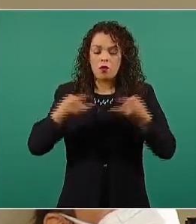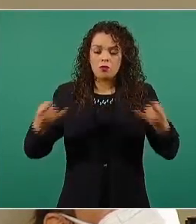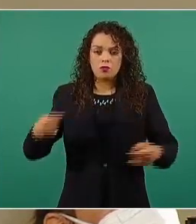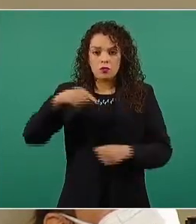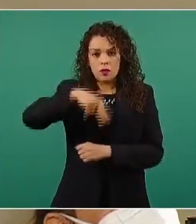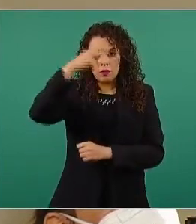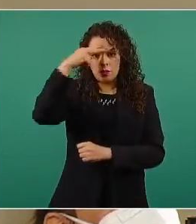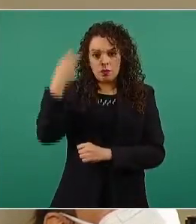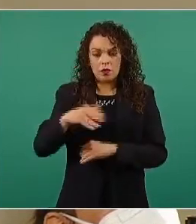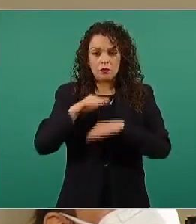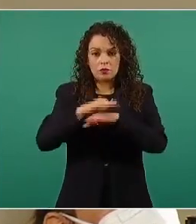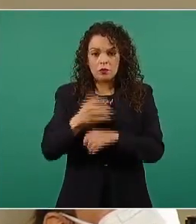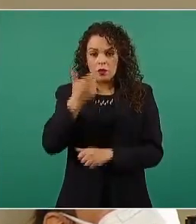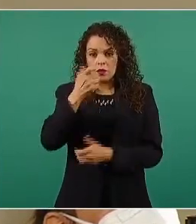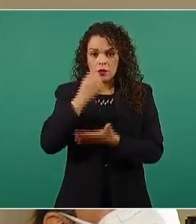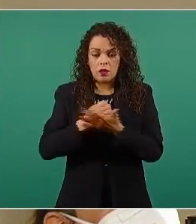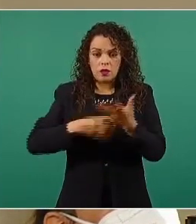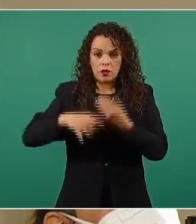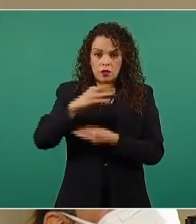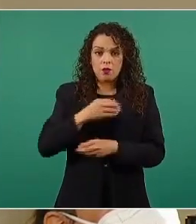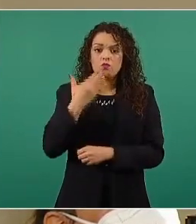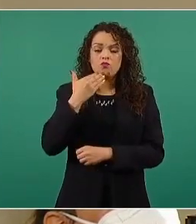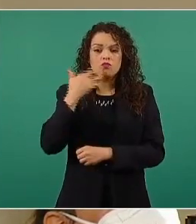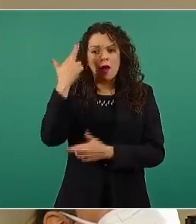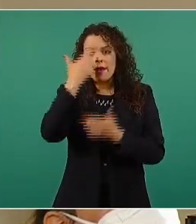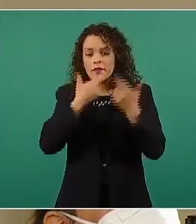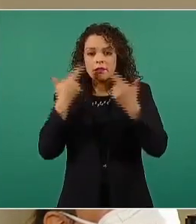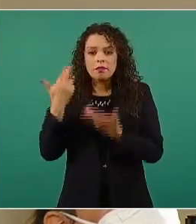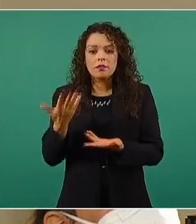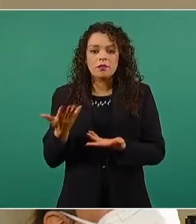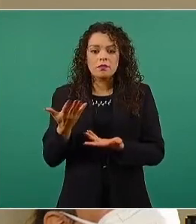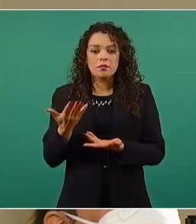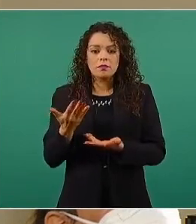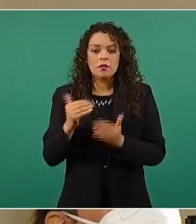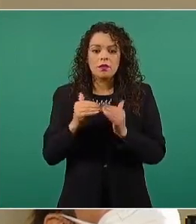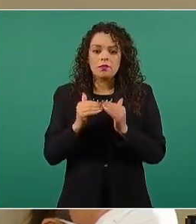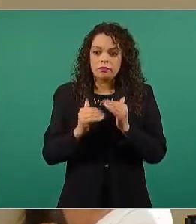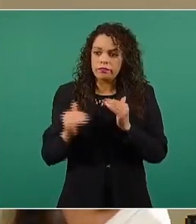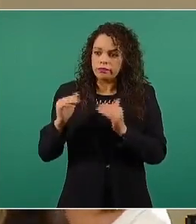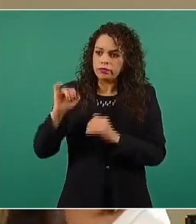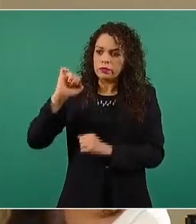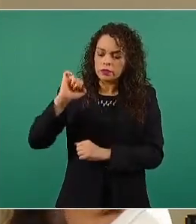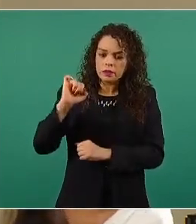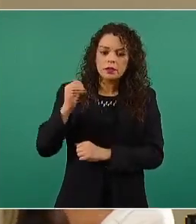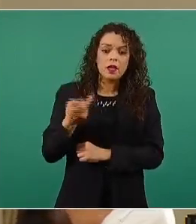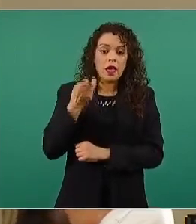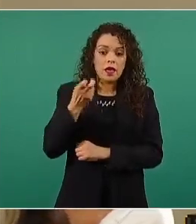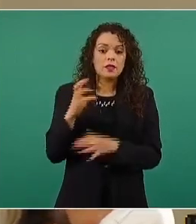en donde no teníamos devaluaciones, no había inflación, ya había crecimiento. Bueno, pues refirió